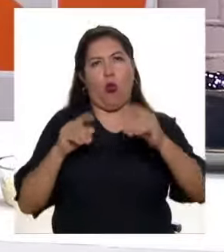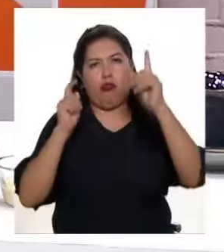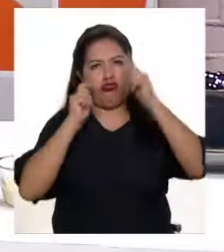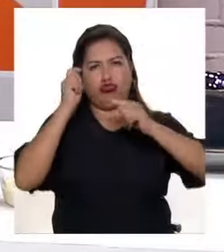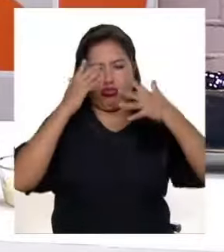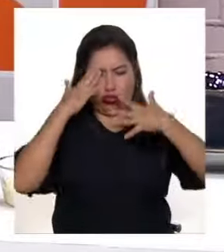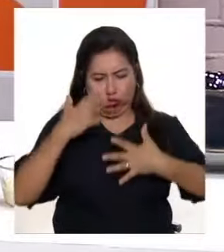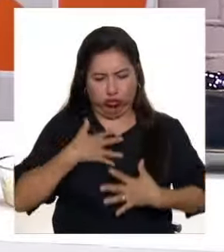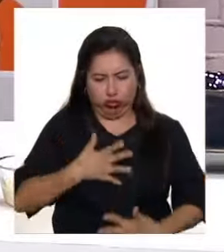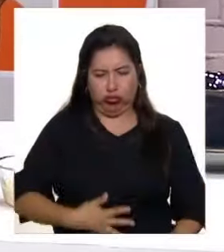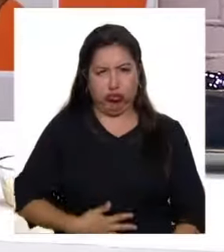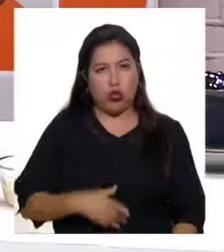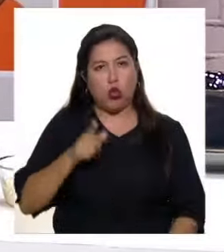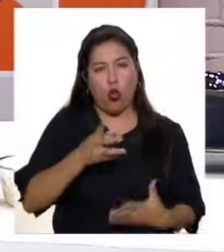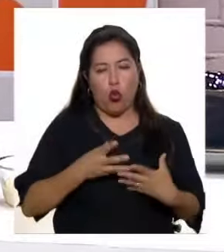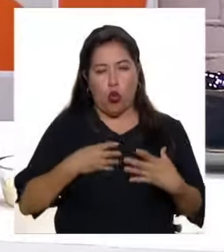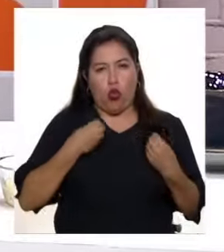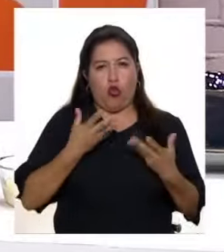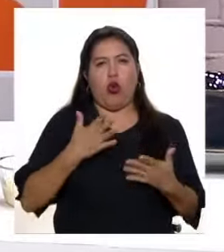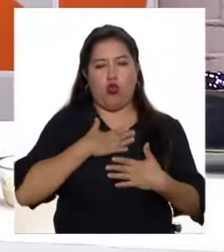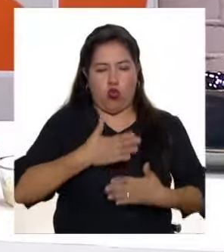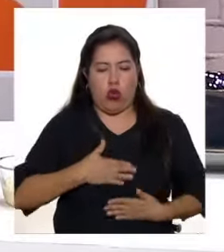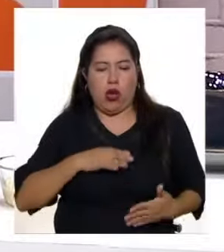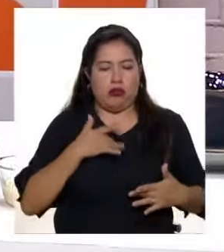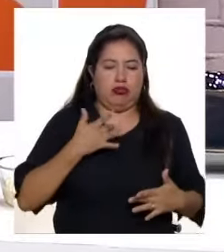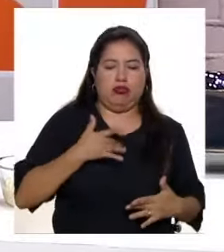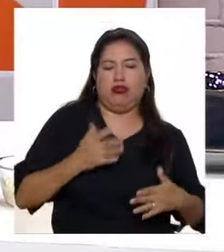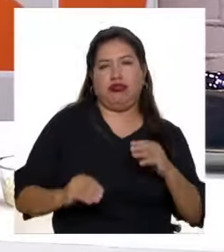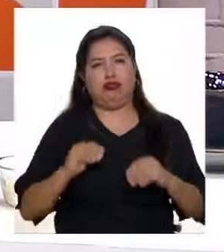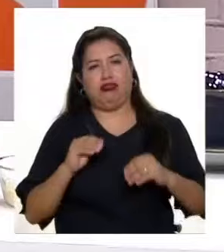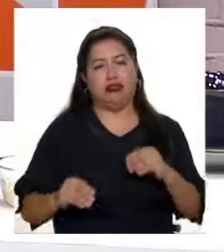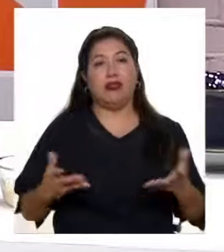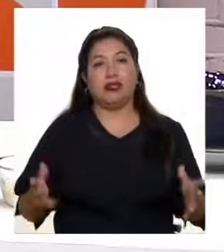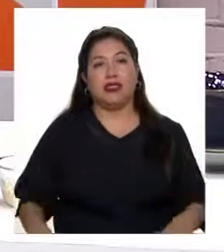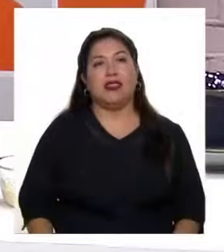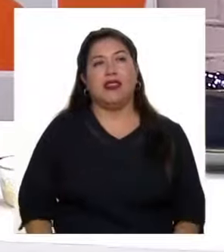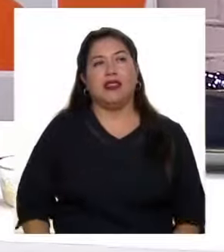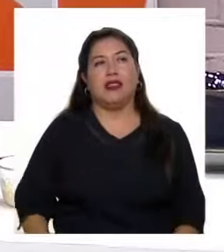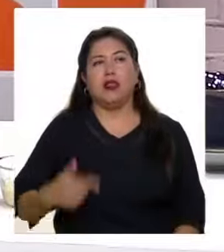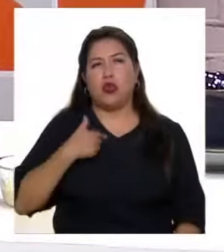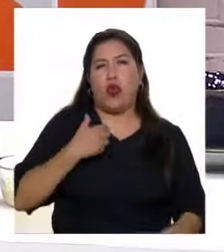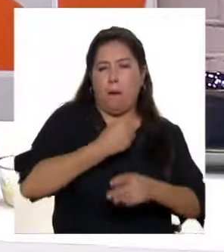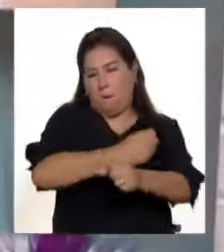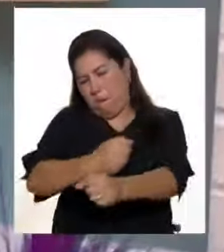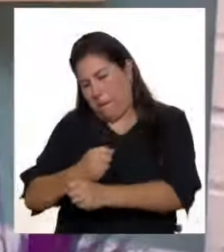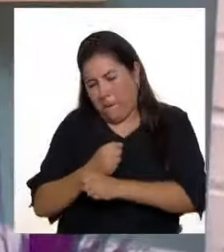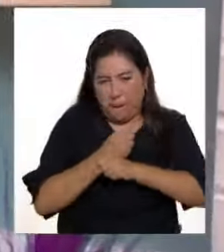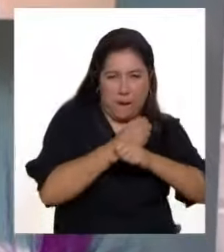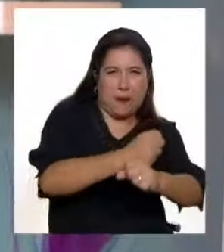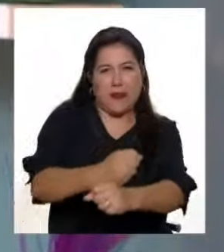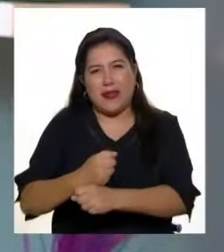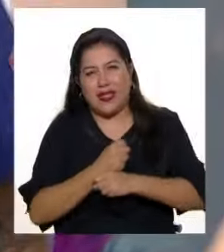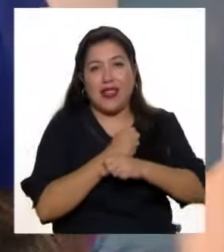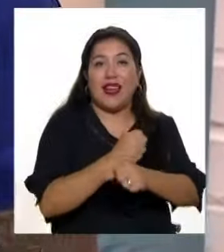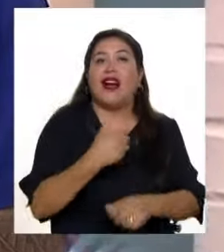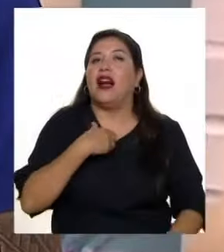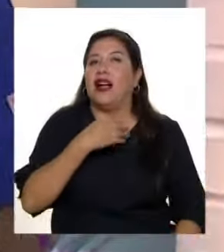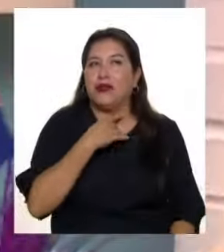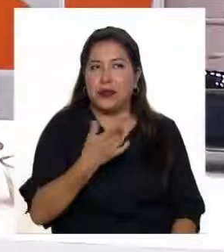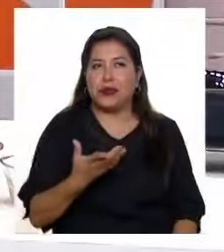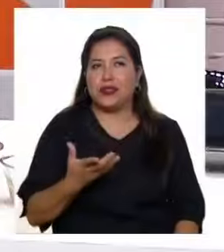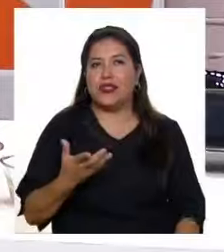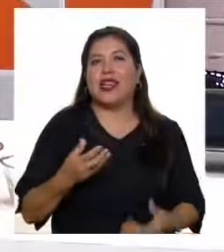Claro. Tú tienes que demostrar lo que estás sintiendo con tu cuerpo. Ya, entonces. Bueno, por eso yo cuando cocino agarro el pelo y le meto. Así como